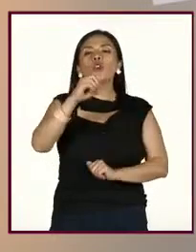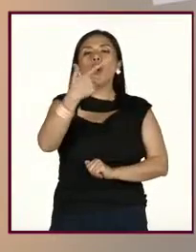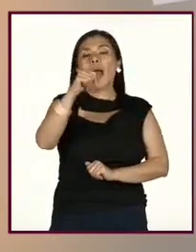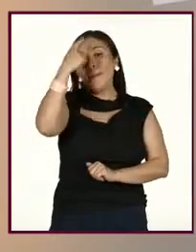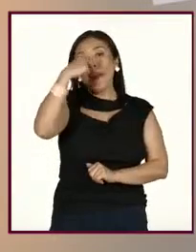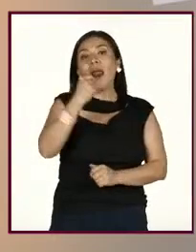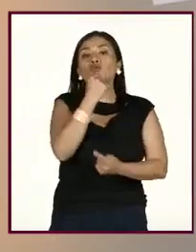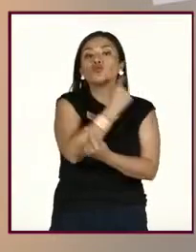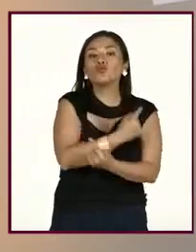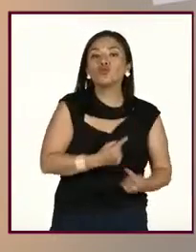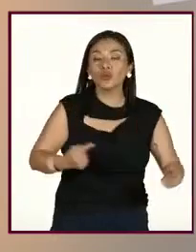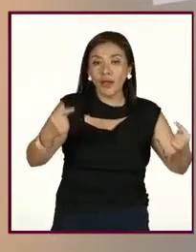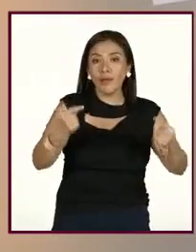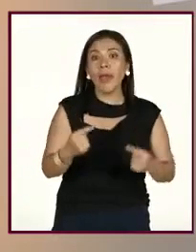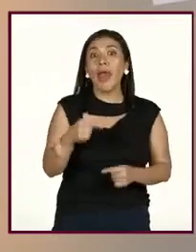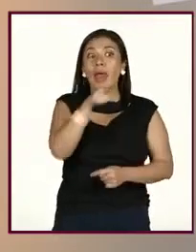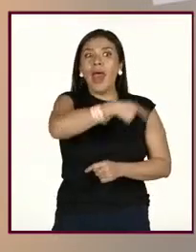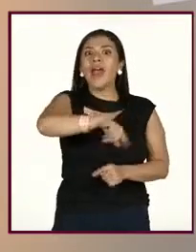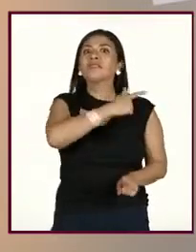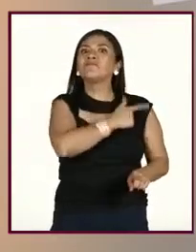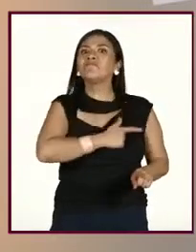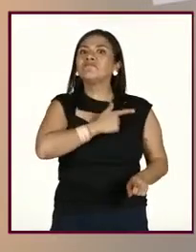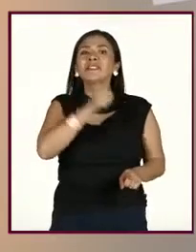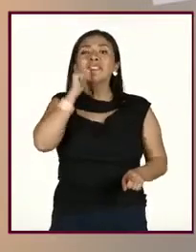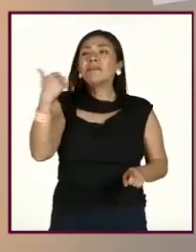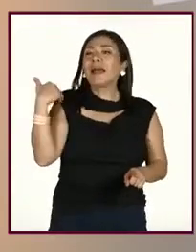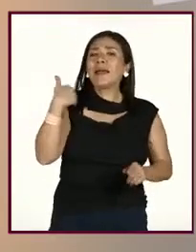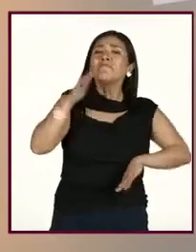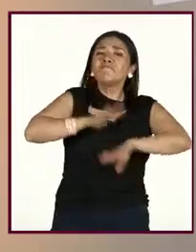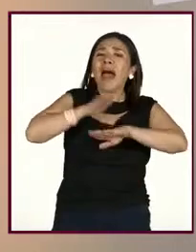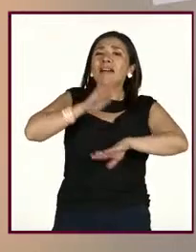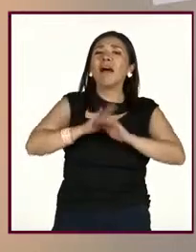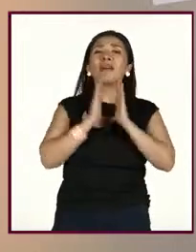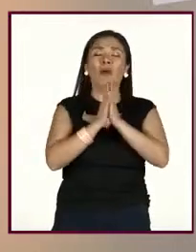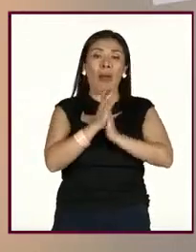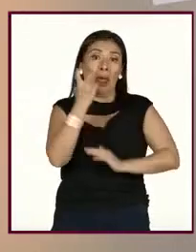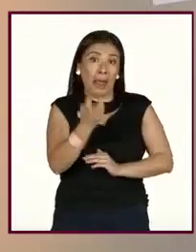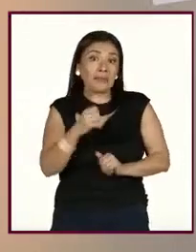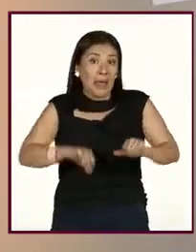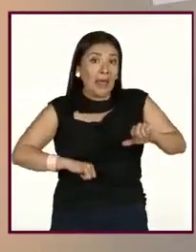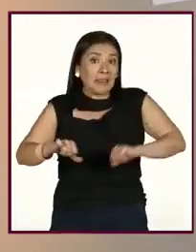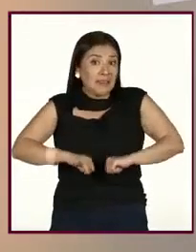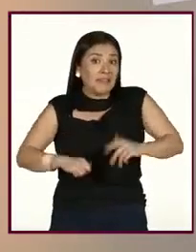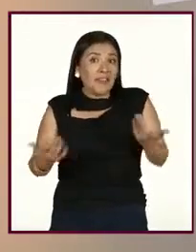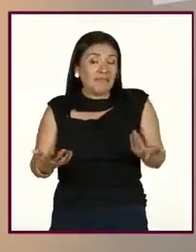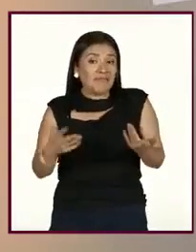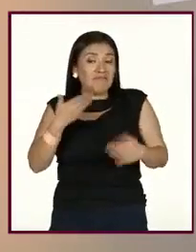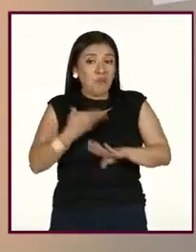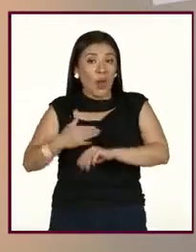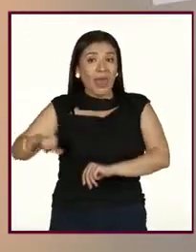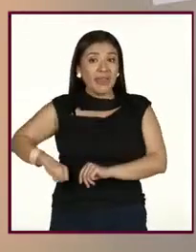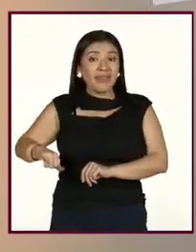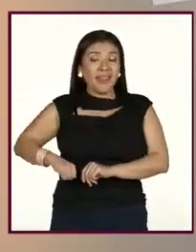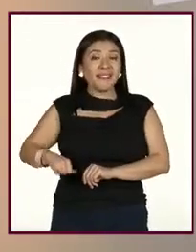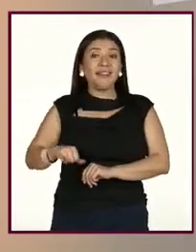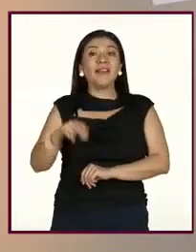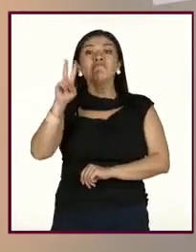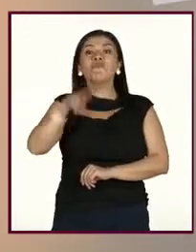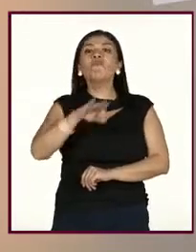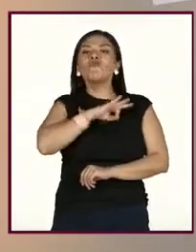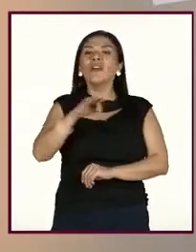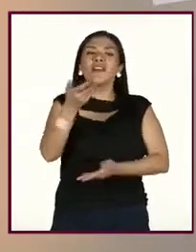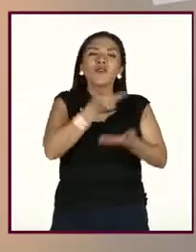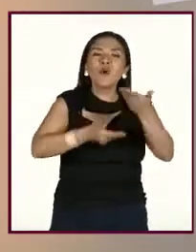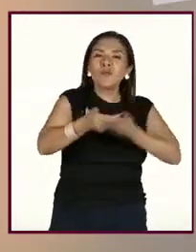niños. Y a ellos les encanta, me lo piden mucho. Bueno, es una dinámica ya muy interesante y, sobre todo, se puede